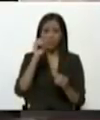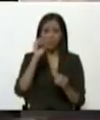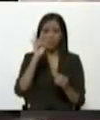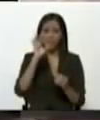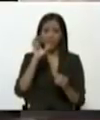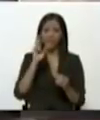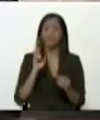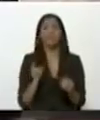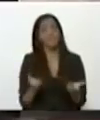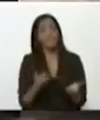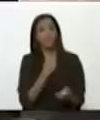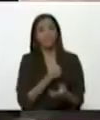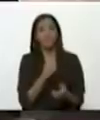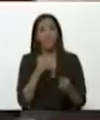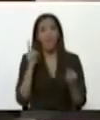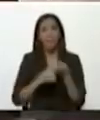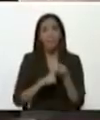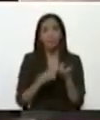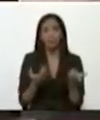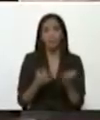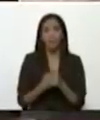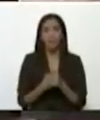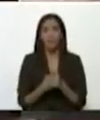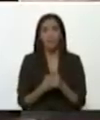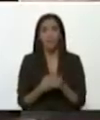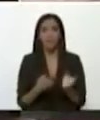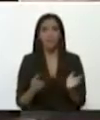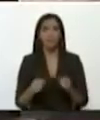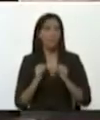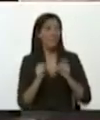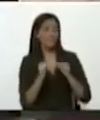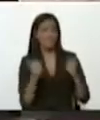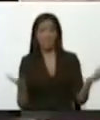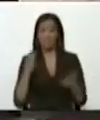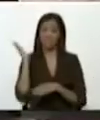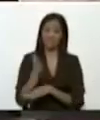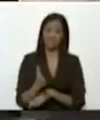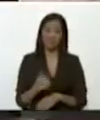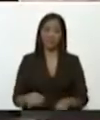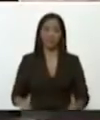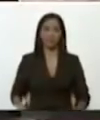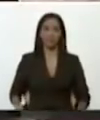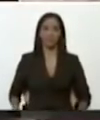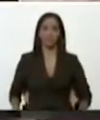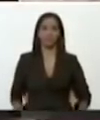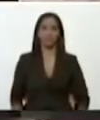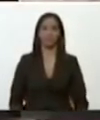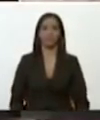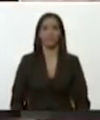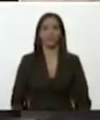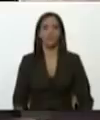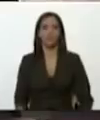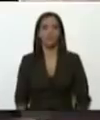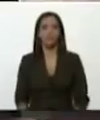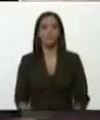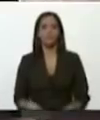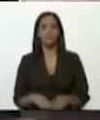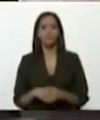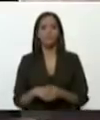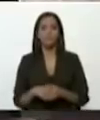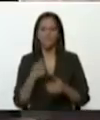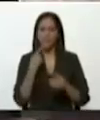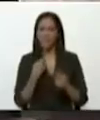Que lastimosamente la esposa de Christopher es la que se flaquea. Y bueno, vamos a seguir con esto de las sanciones. ¿Ah? Que me